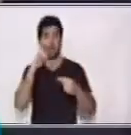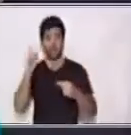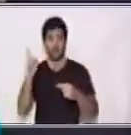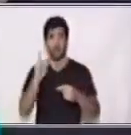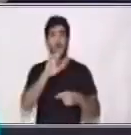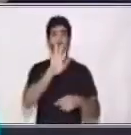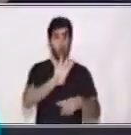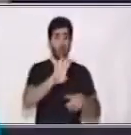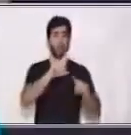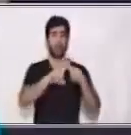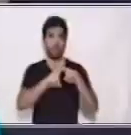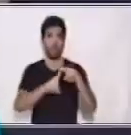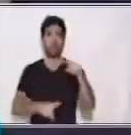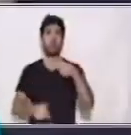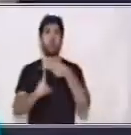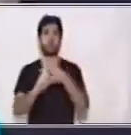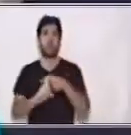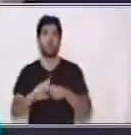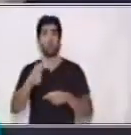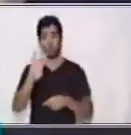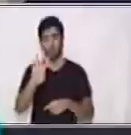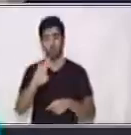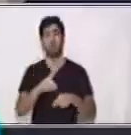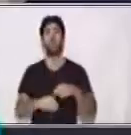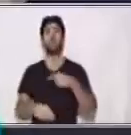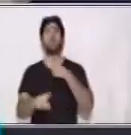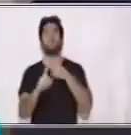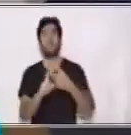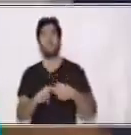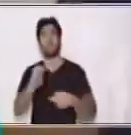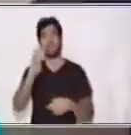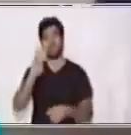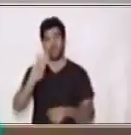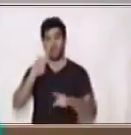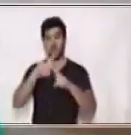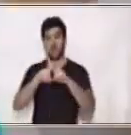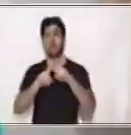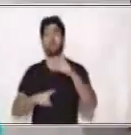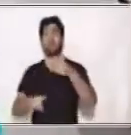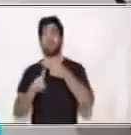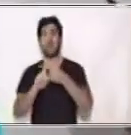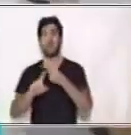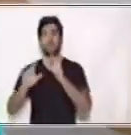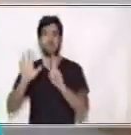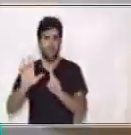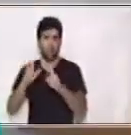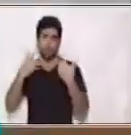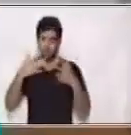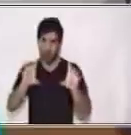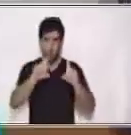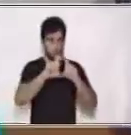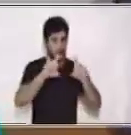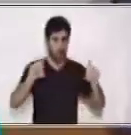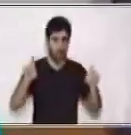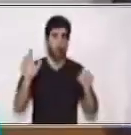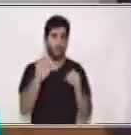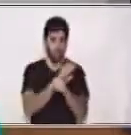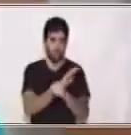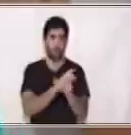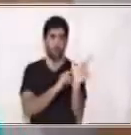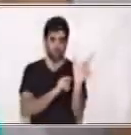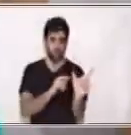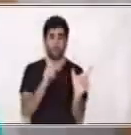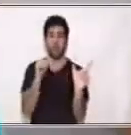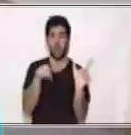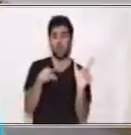4, más 3x, más 6. Ahí ya tenemos completo este lado de la expresión.